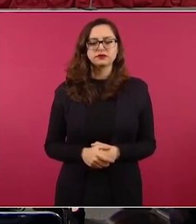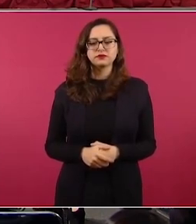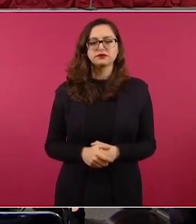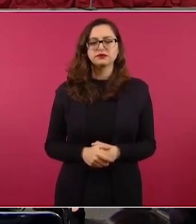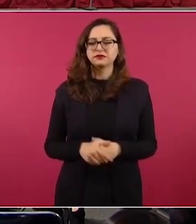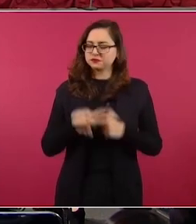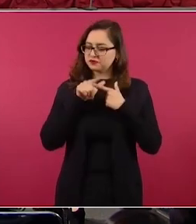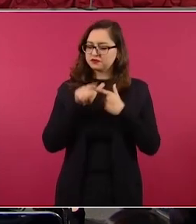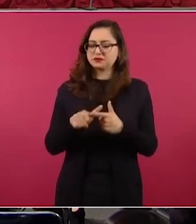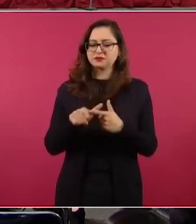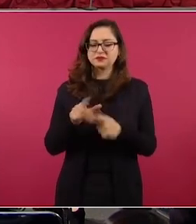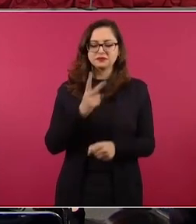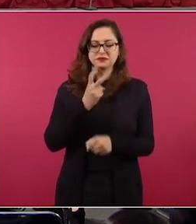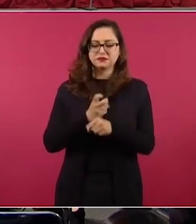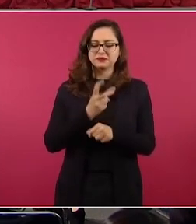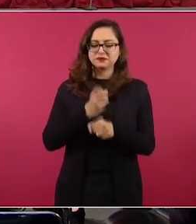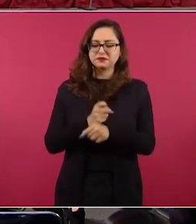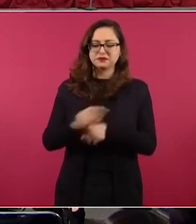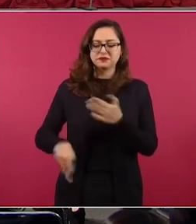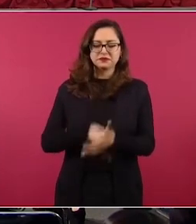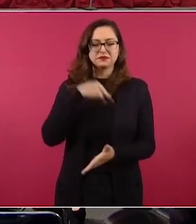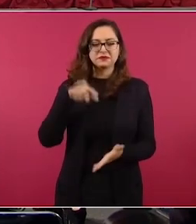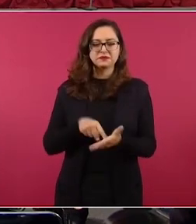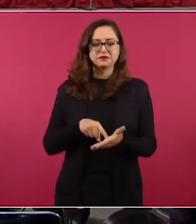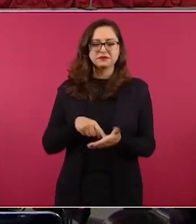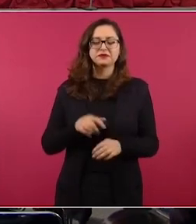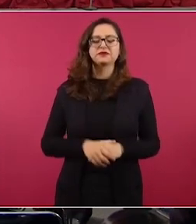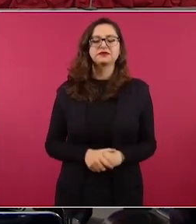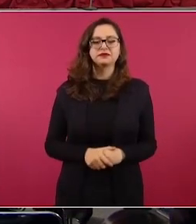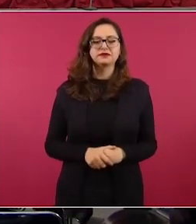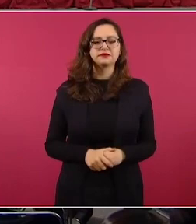Segundo, seguimos en segundo.